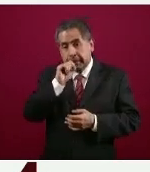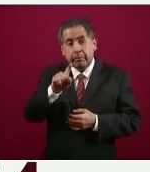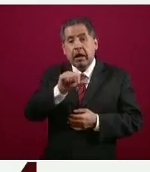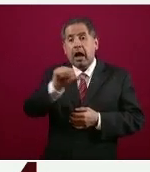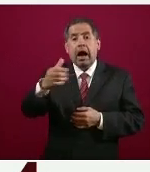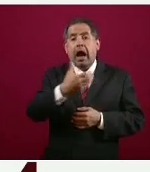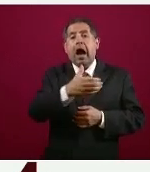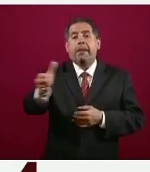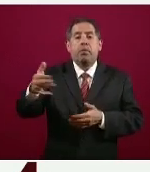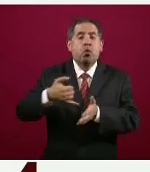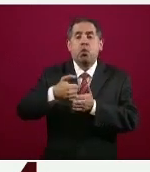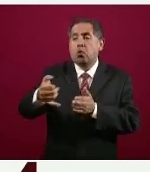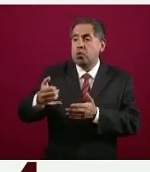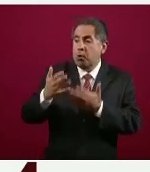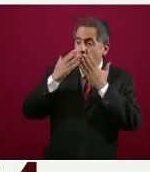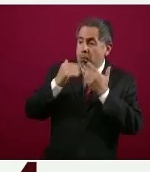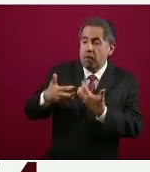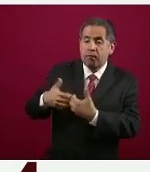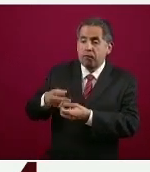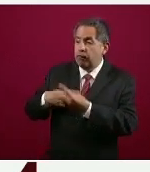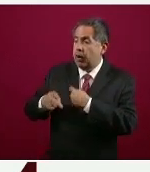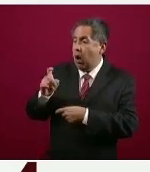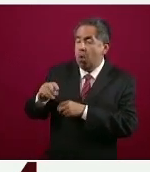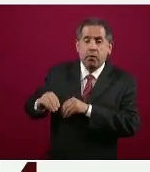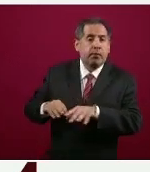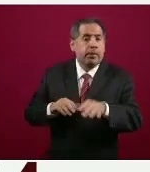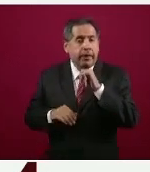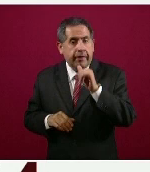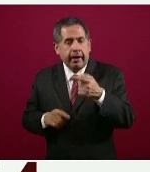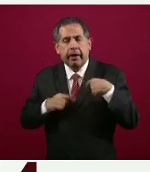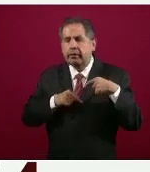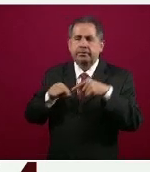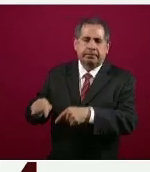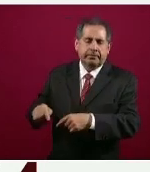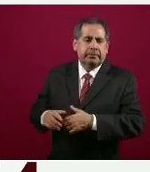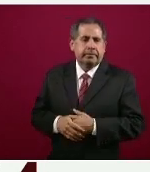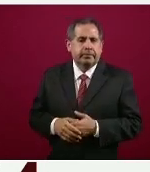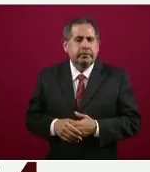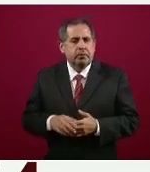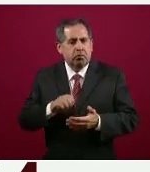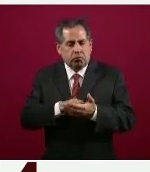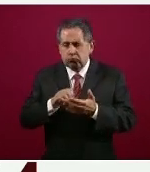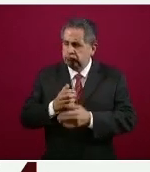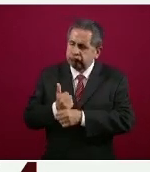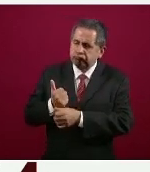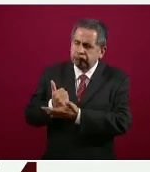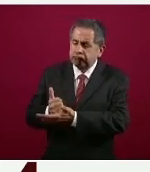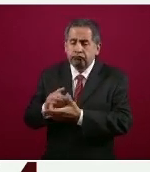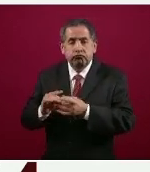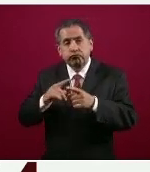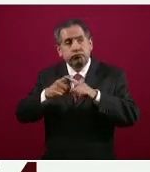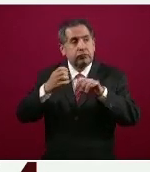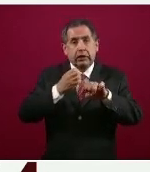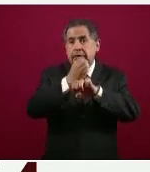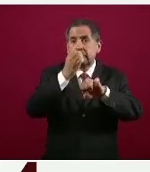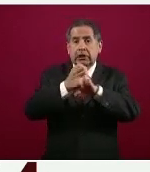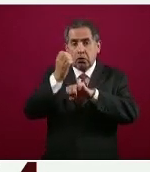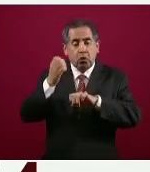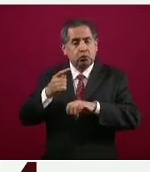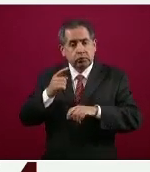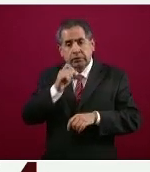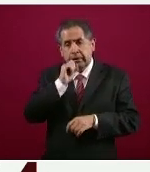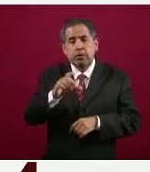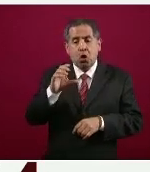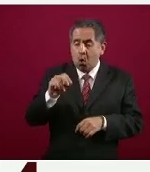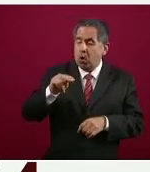una bomba. Aquí sonó mucho en la Ciudad de México, por ejemplo, el caso de la Cainvertida, pero en muchos otros estados también tienen problemas de agua y también entra